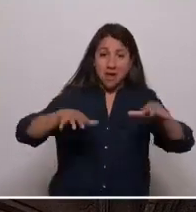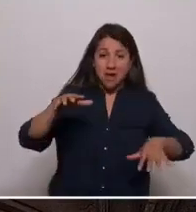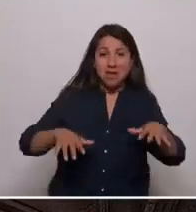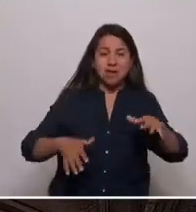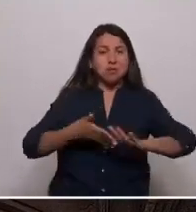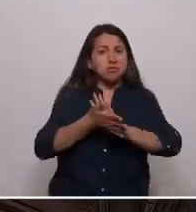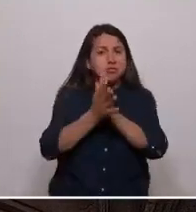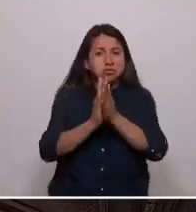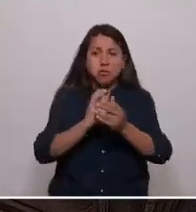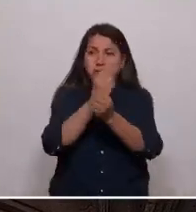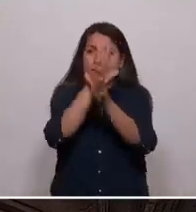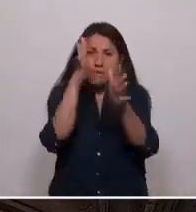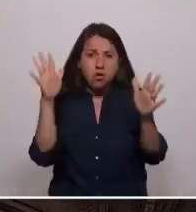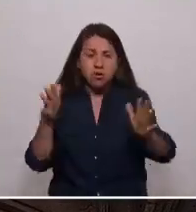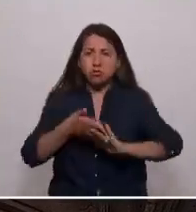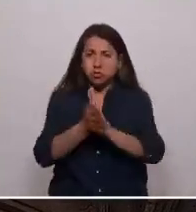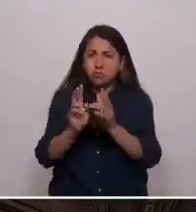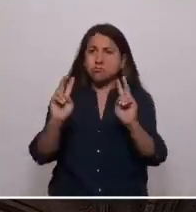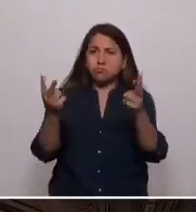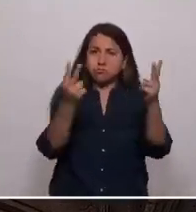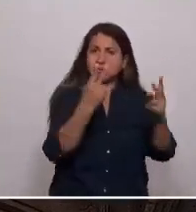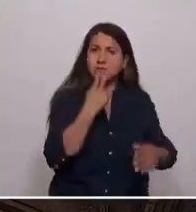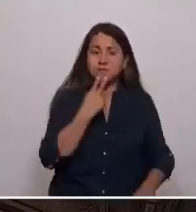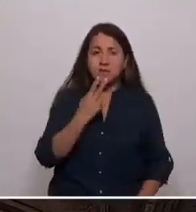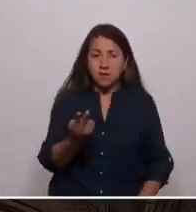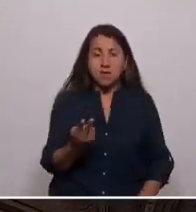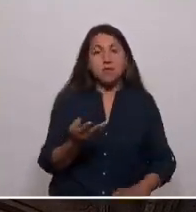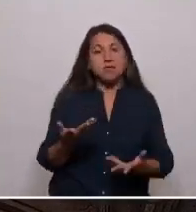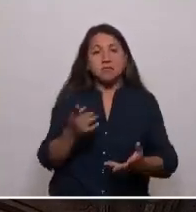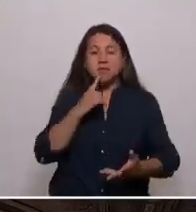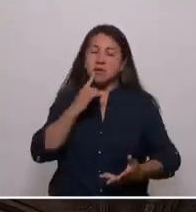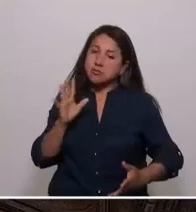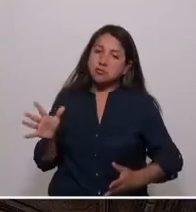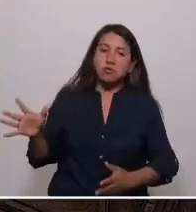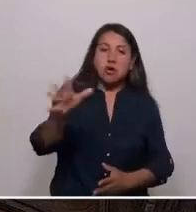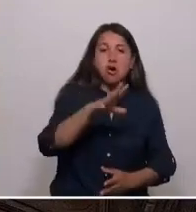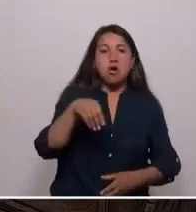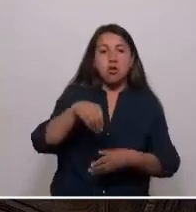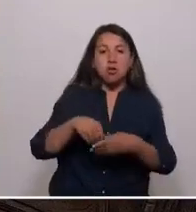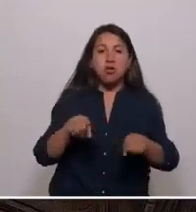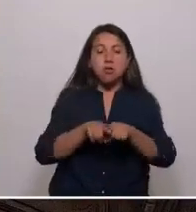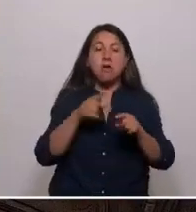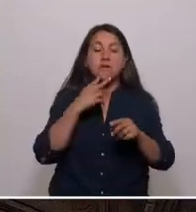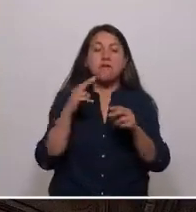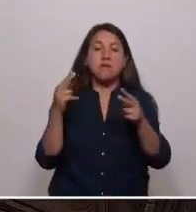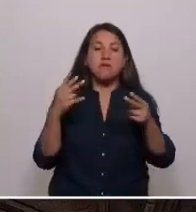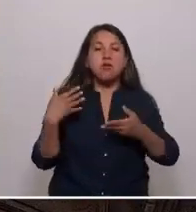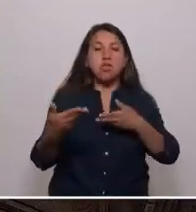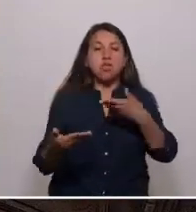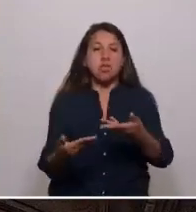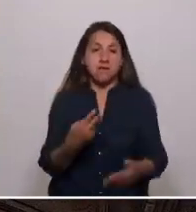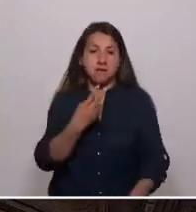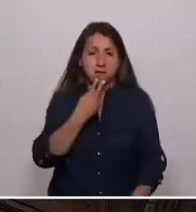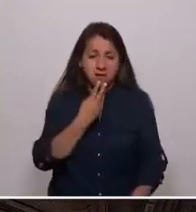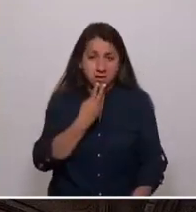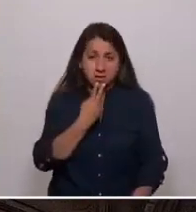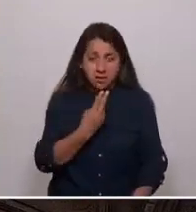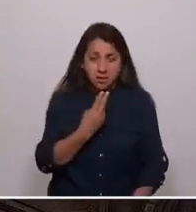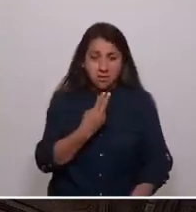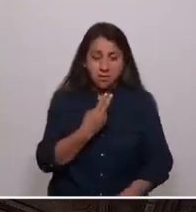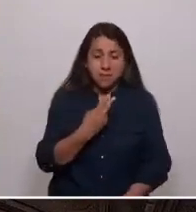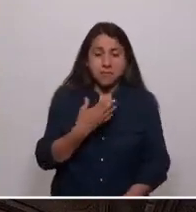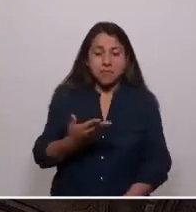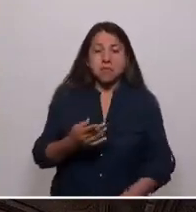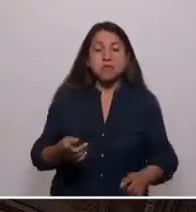los bosques. Por eso decimos que el planeta en su conjunto también es un cuerpo vivo que provee vida. Los Mapu